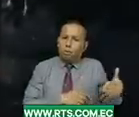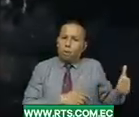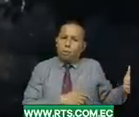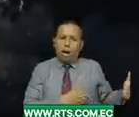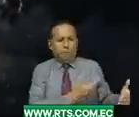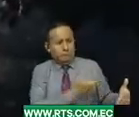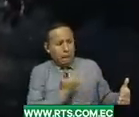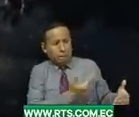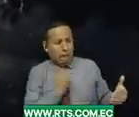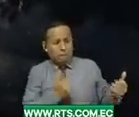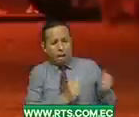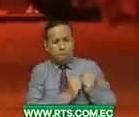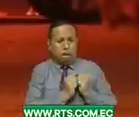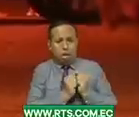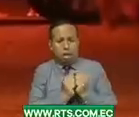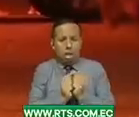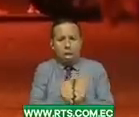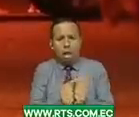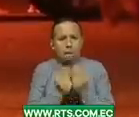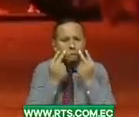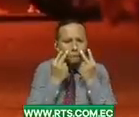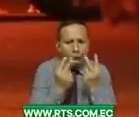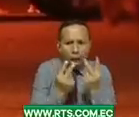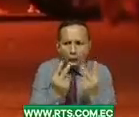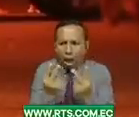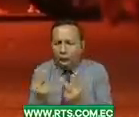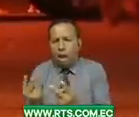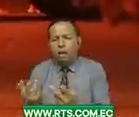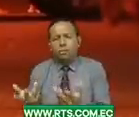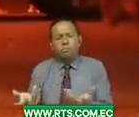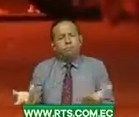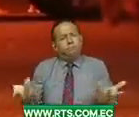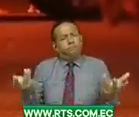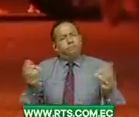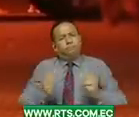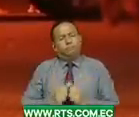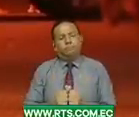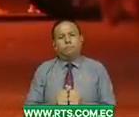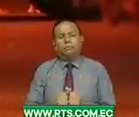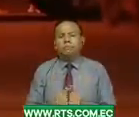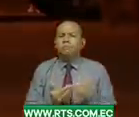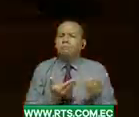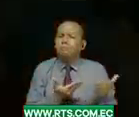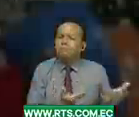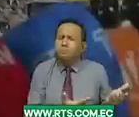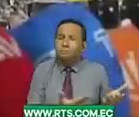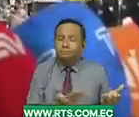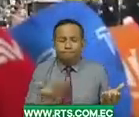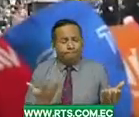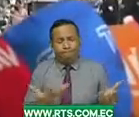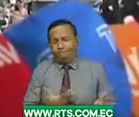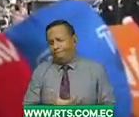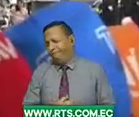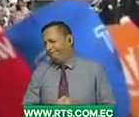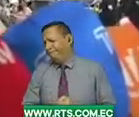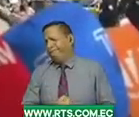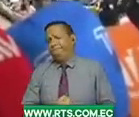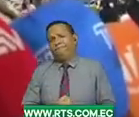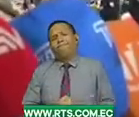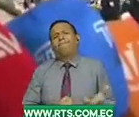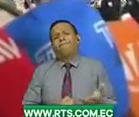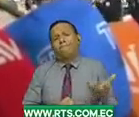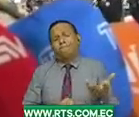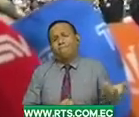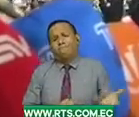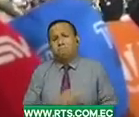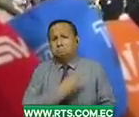edad a presenciar los hechos violentos. Esto es un poco desmotivante, inclusive cuando se observa que esto lo